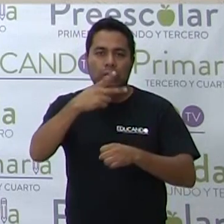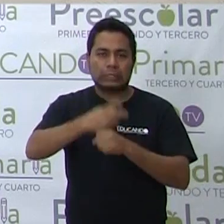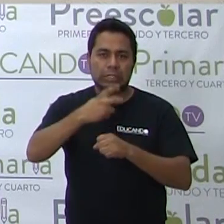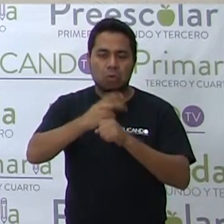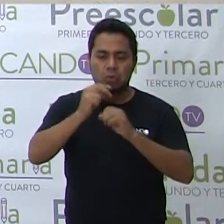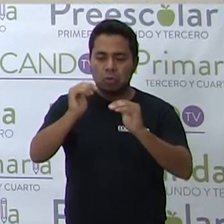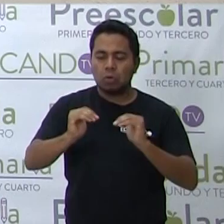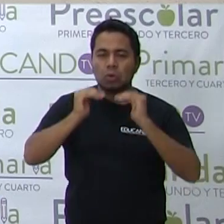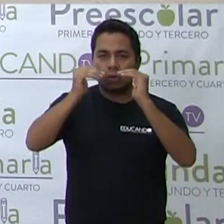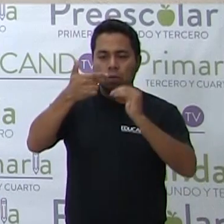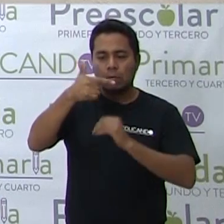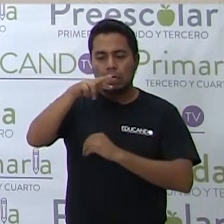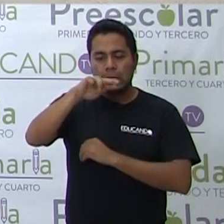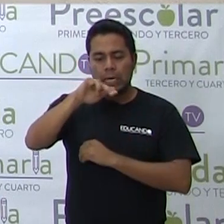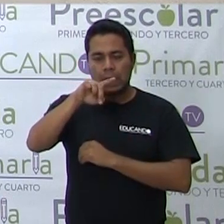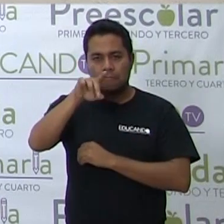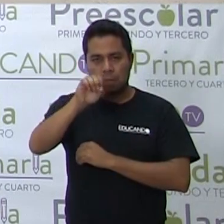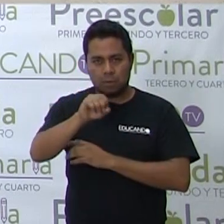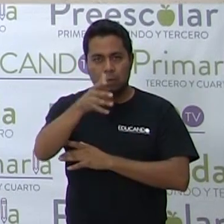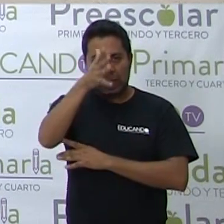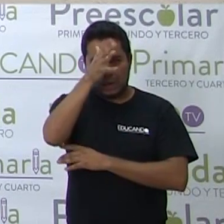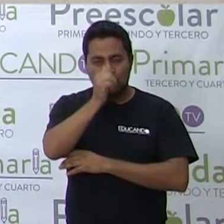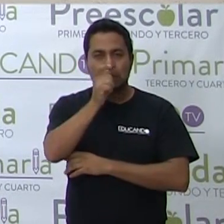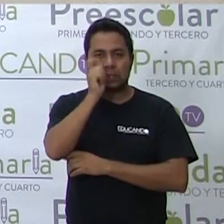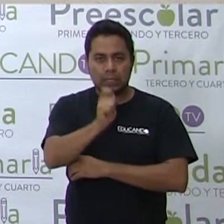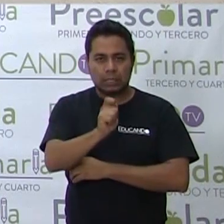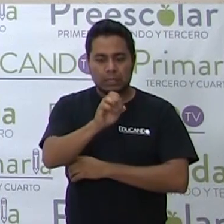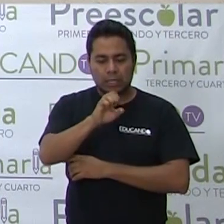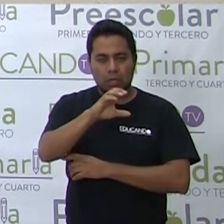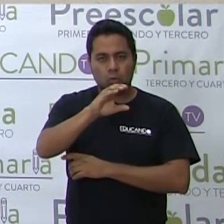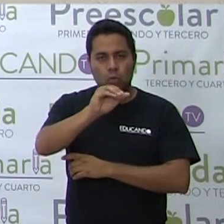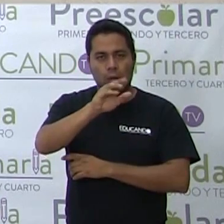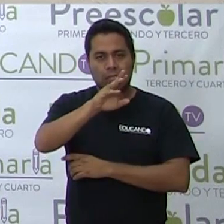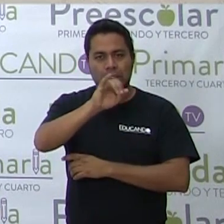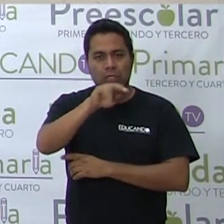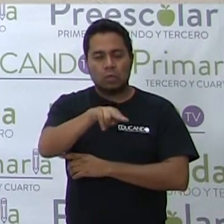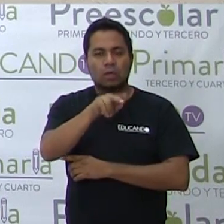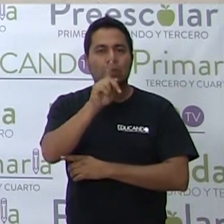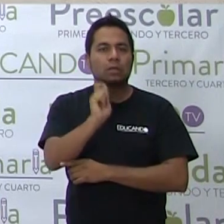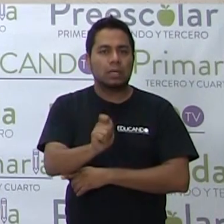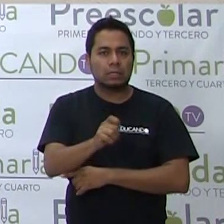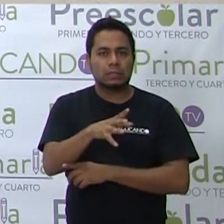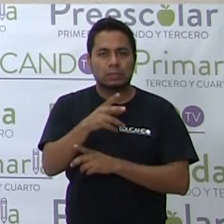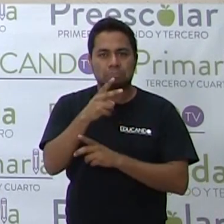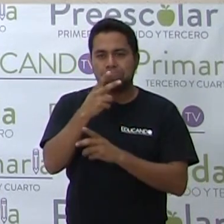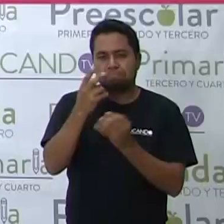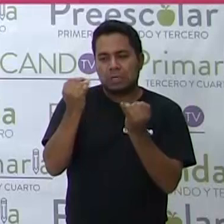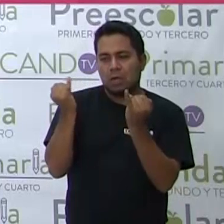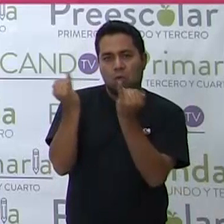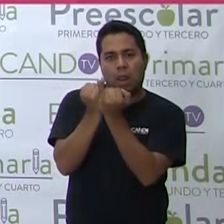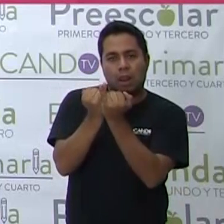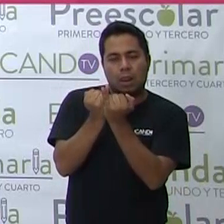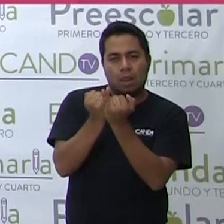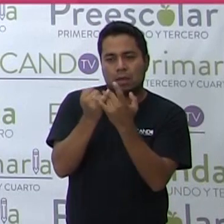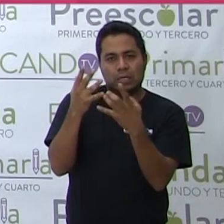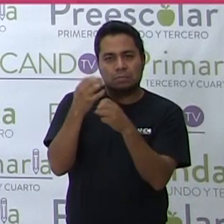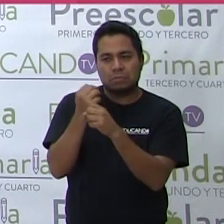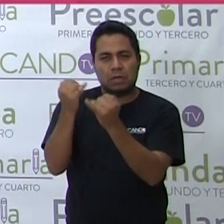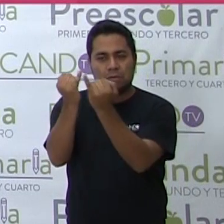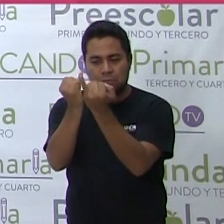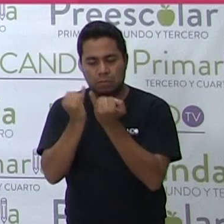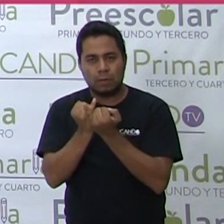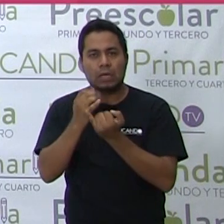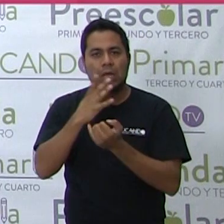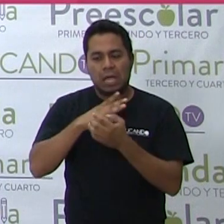grado recordemos que una ecuación es una igualdad en la que existe una